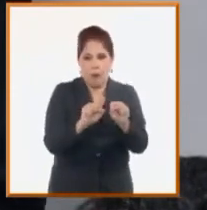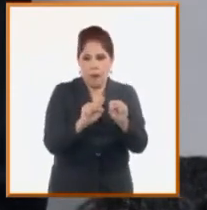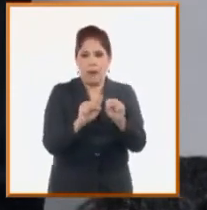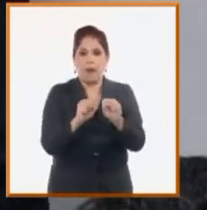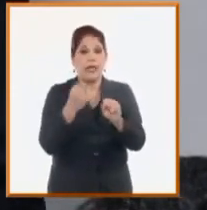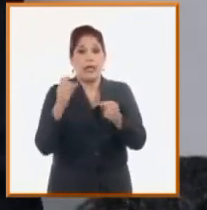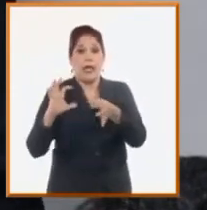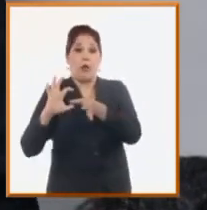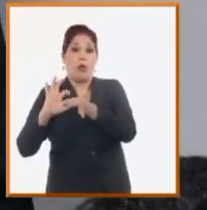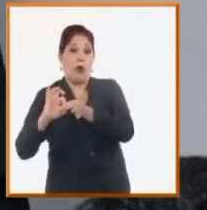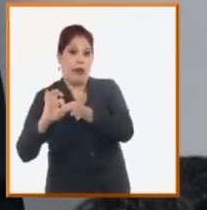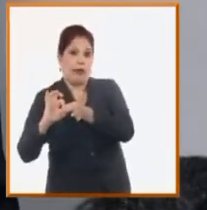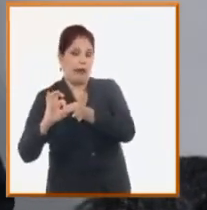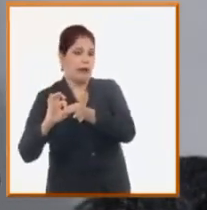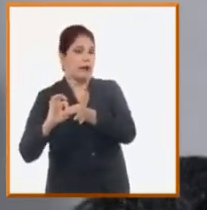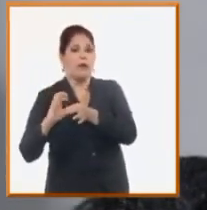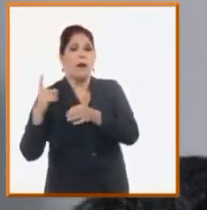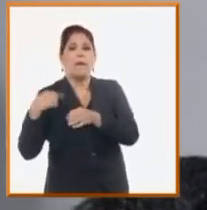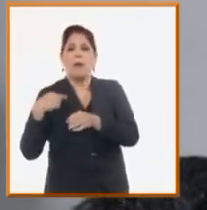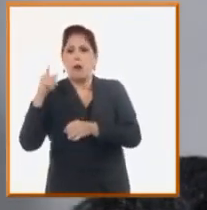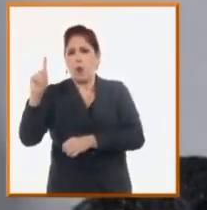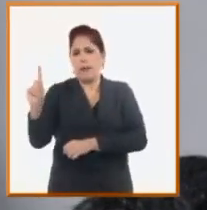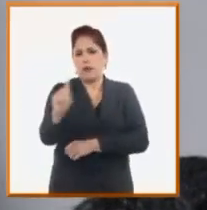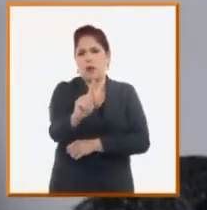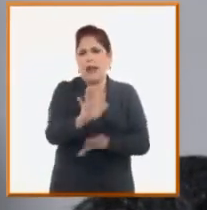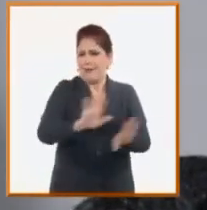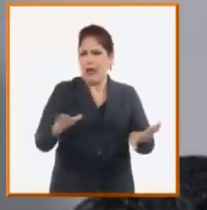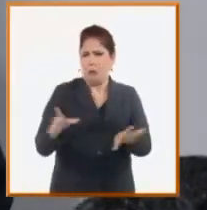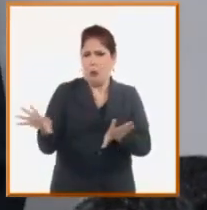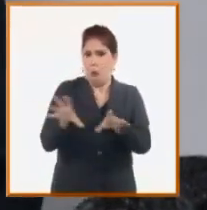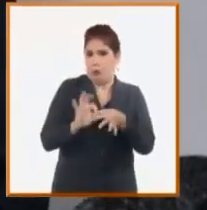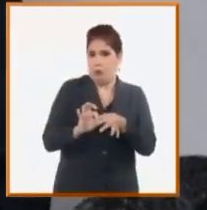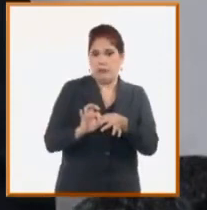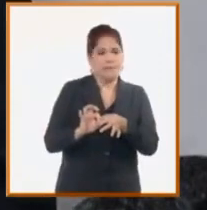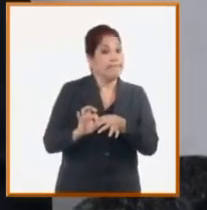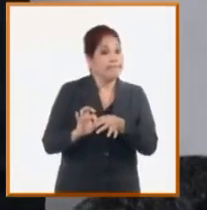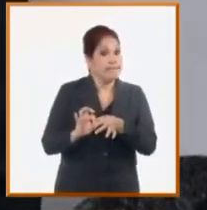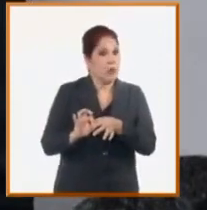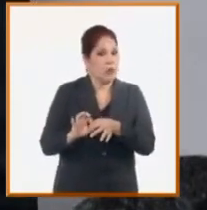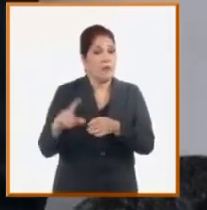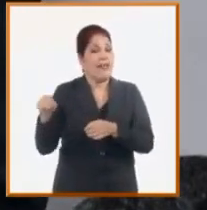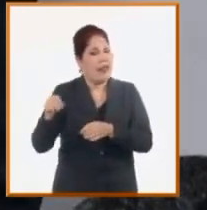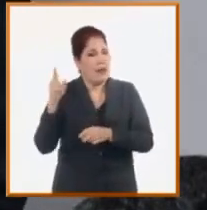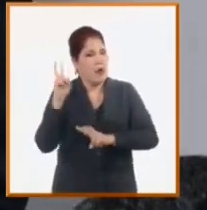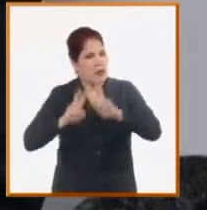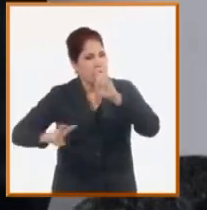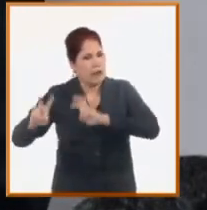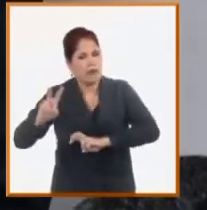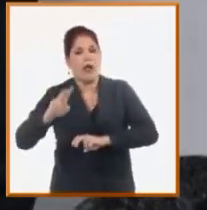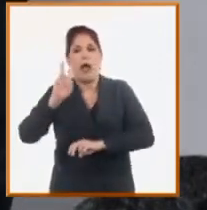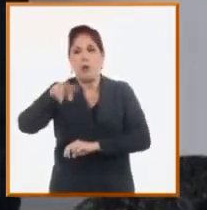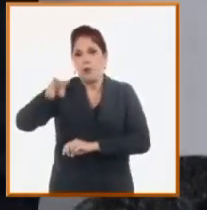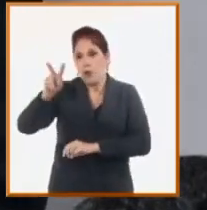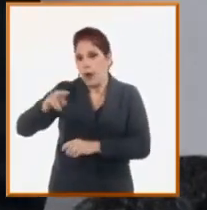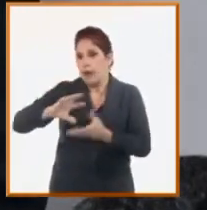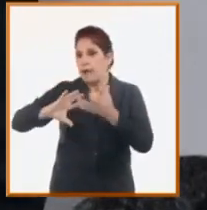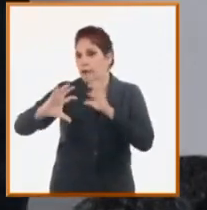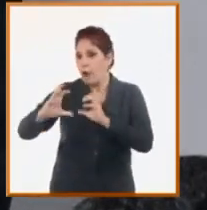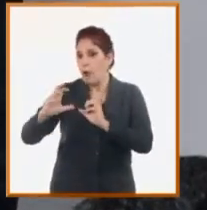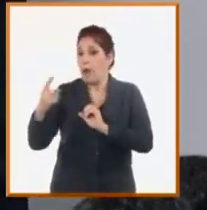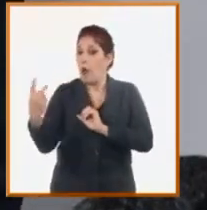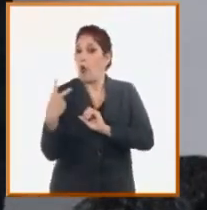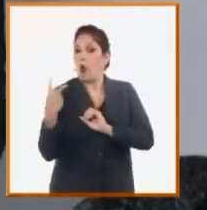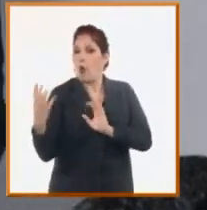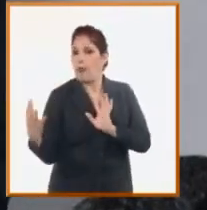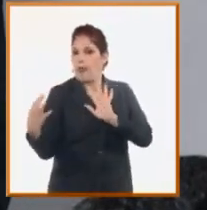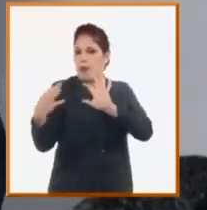para una producción. No puede ser al primero que llega, no puede ser al primero que nos hace una propuesta, sino que tenemos que buscar maneras en el territorio